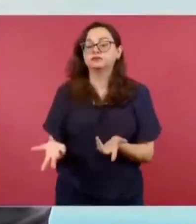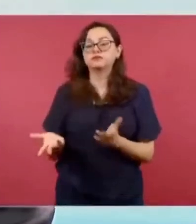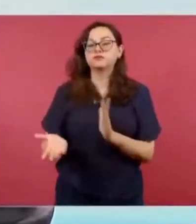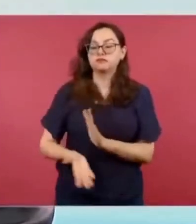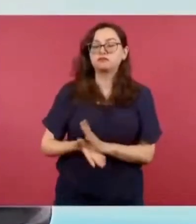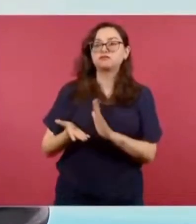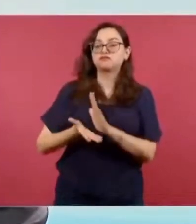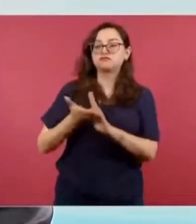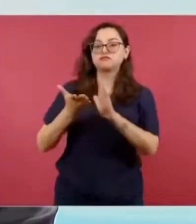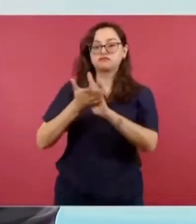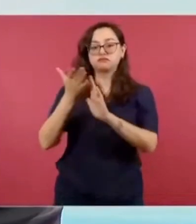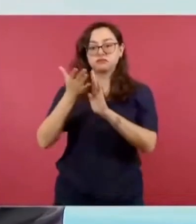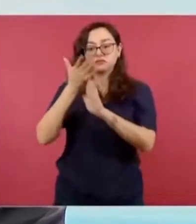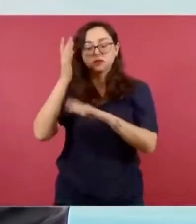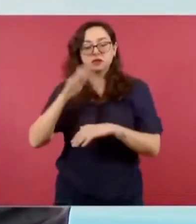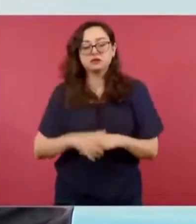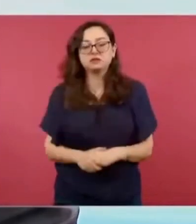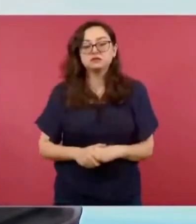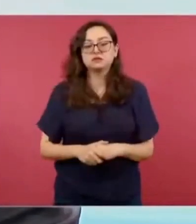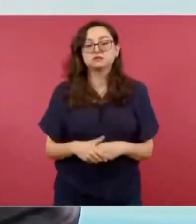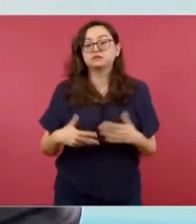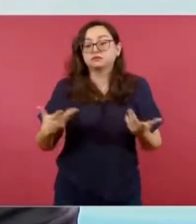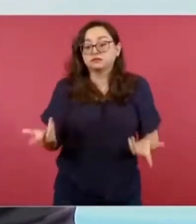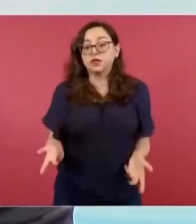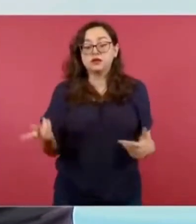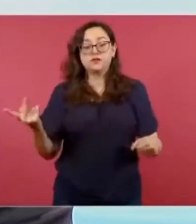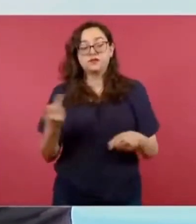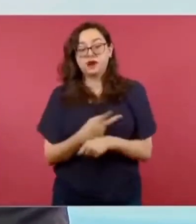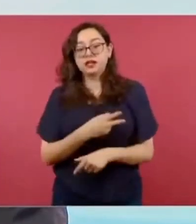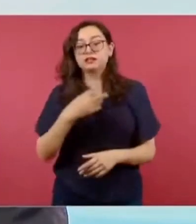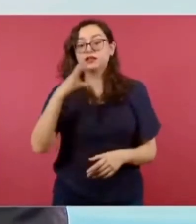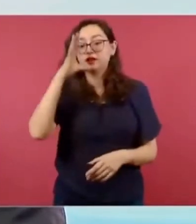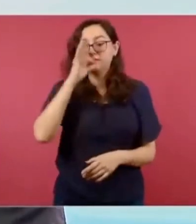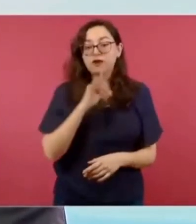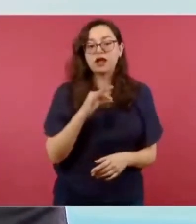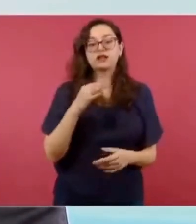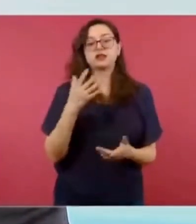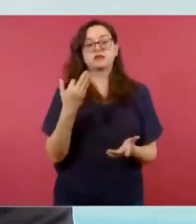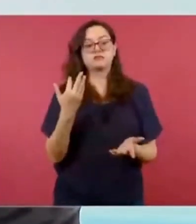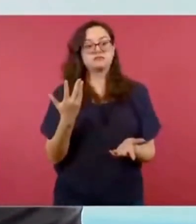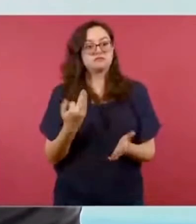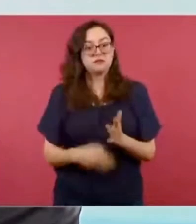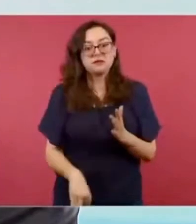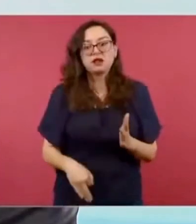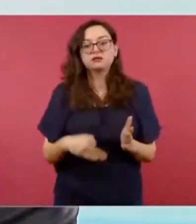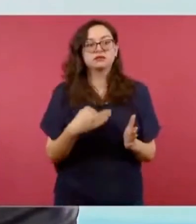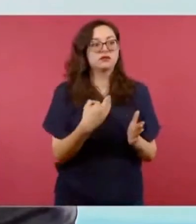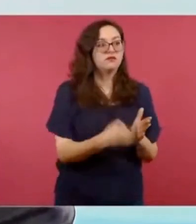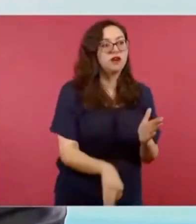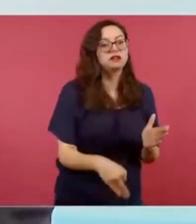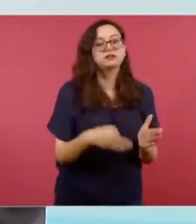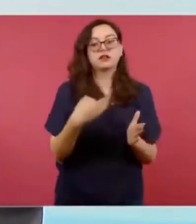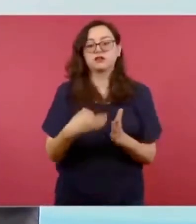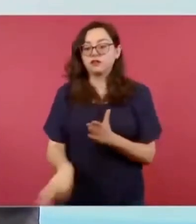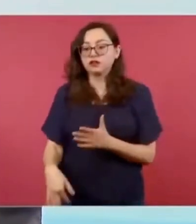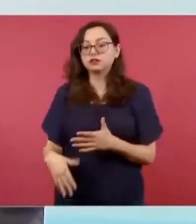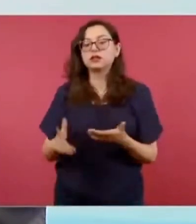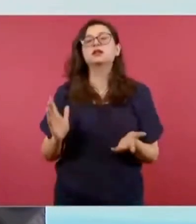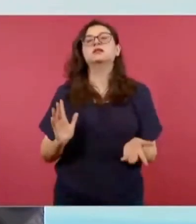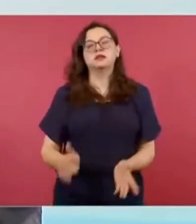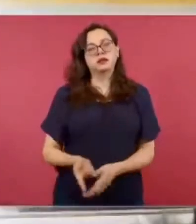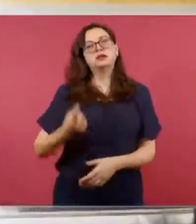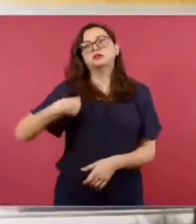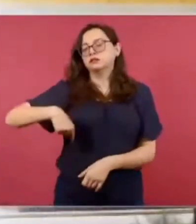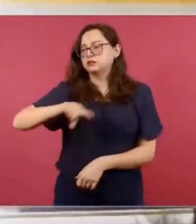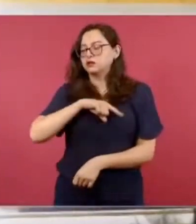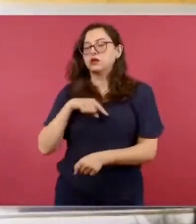en operación porque hacía falta licencias, permisos y, lo más importante, equipo médico y personal. Este hospital abrió en 2020 también para la atención